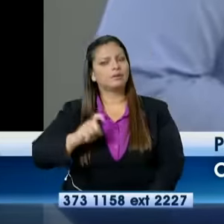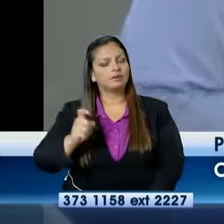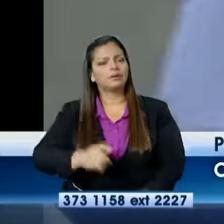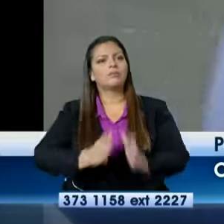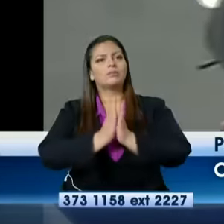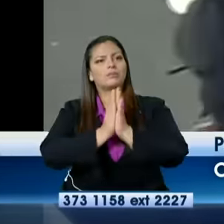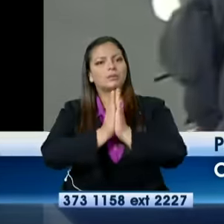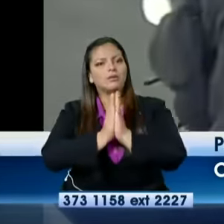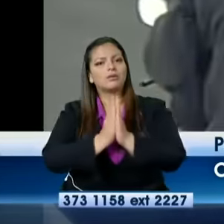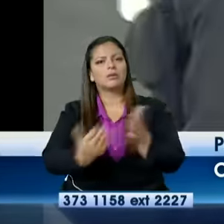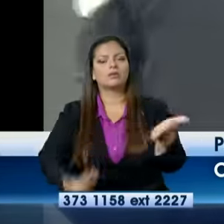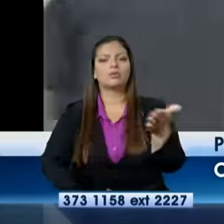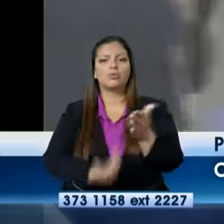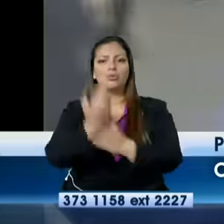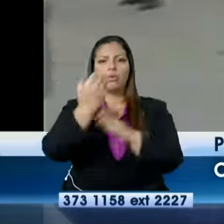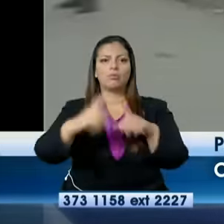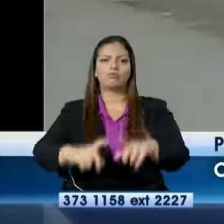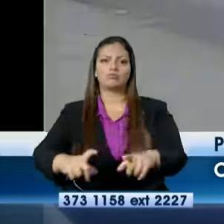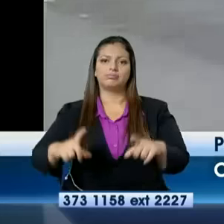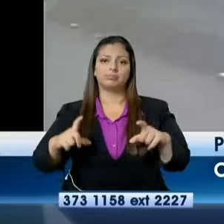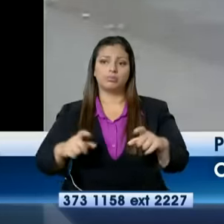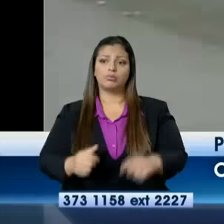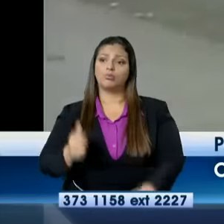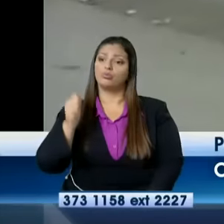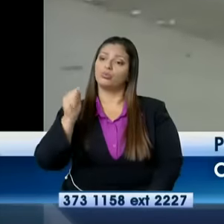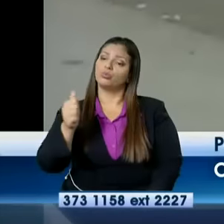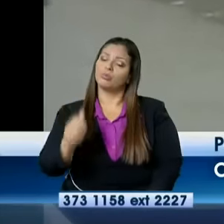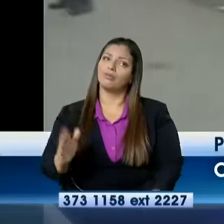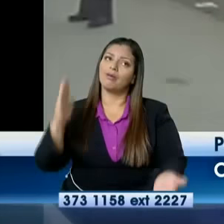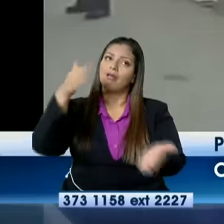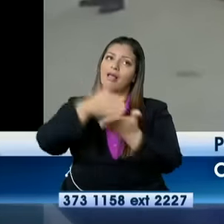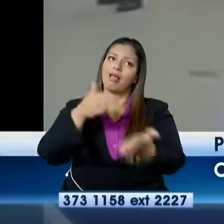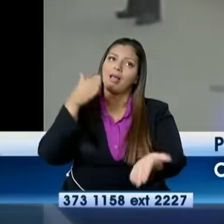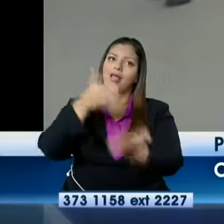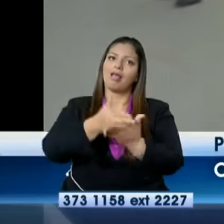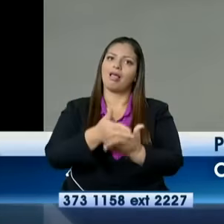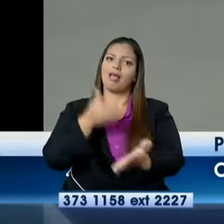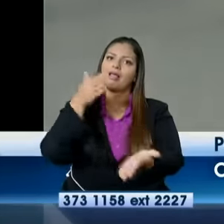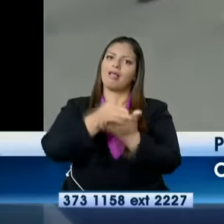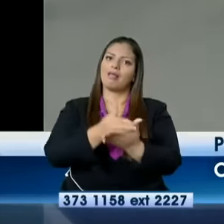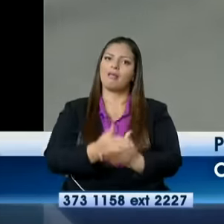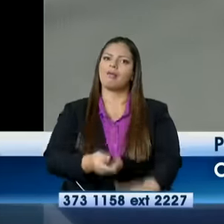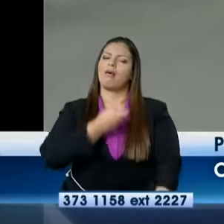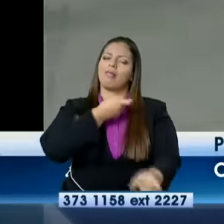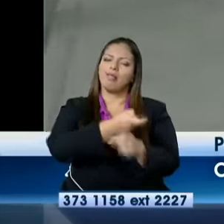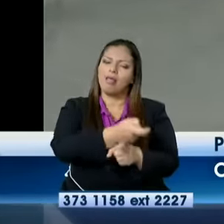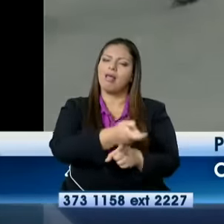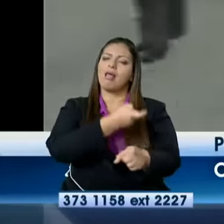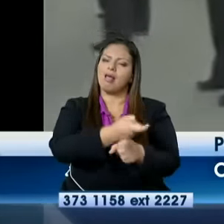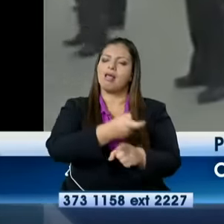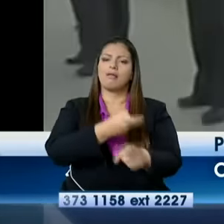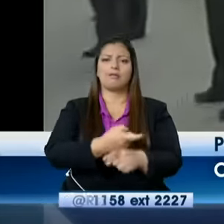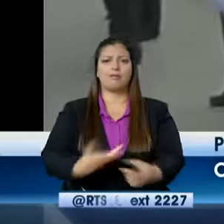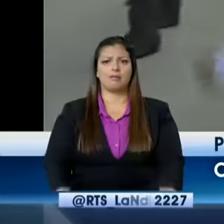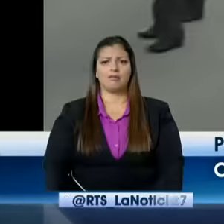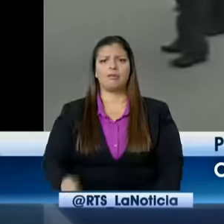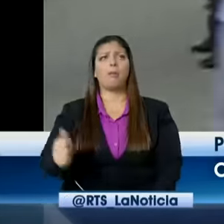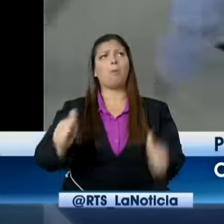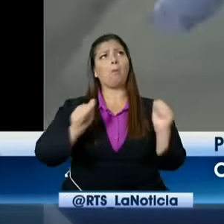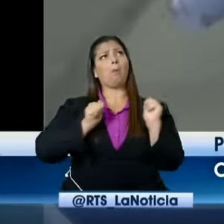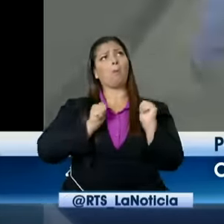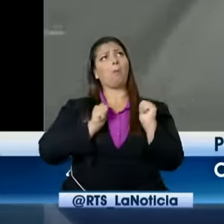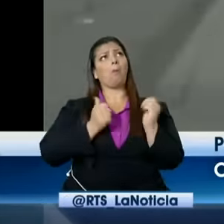Porque no se la van a traer a su casa, no se la van a traer a su vivienda, no se la van a mandar por correo, no estamos en esos